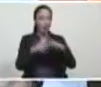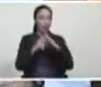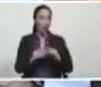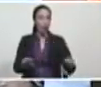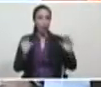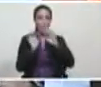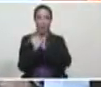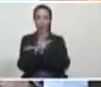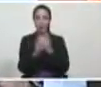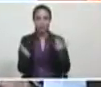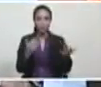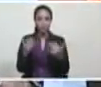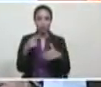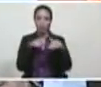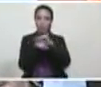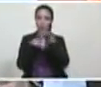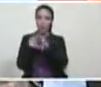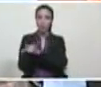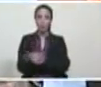país.